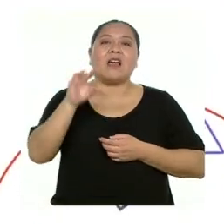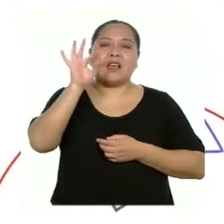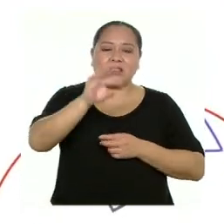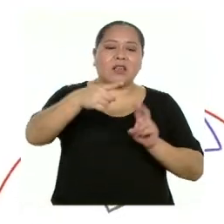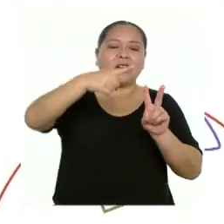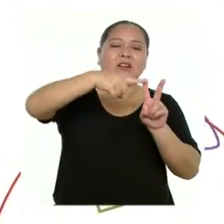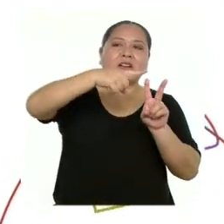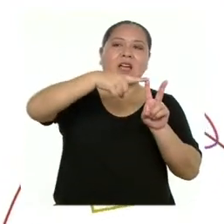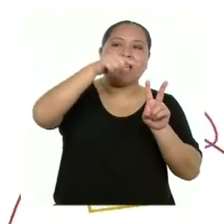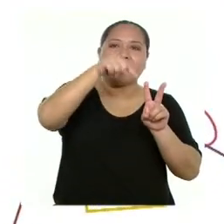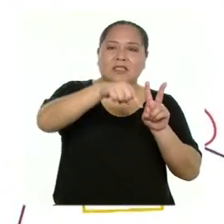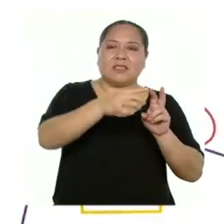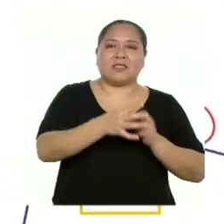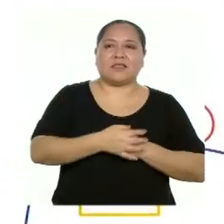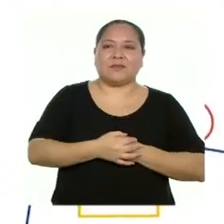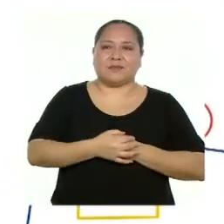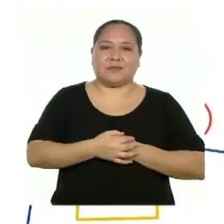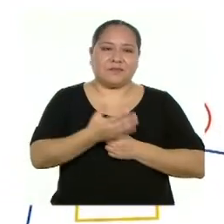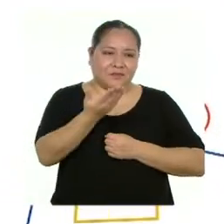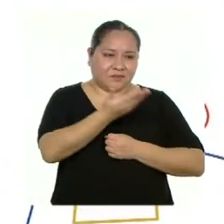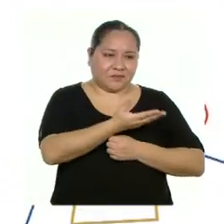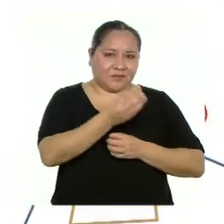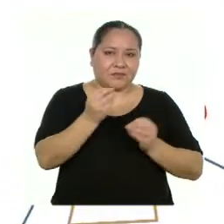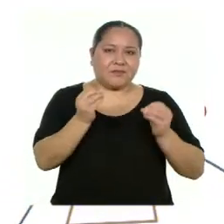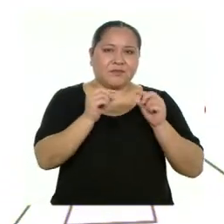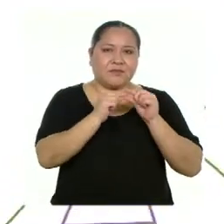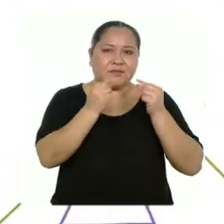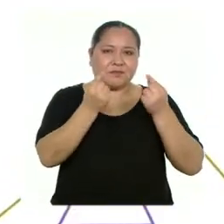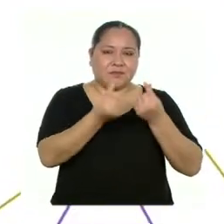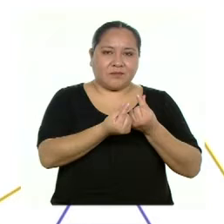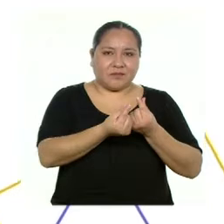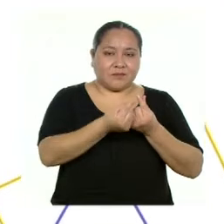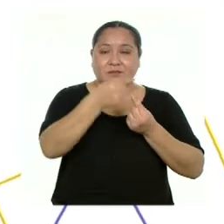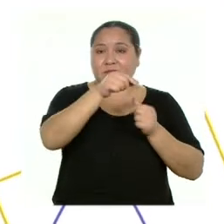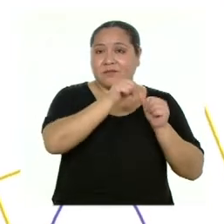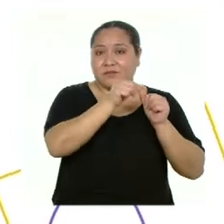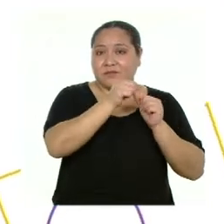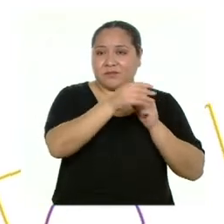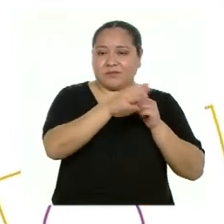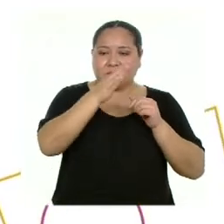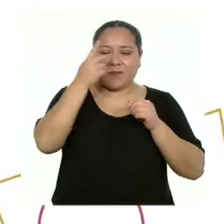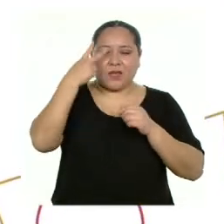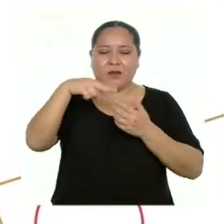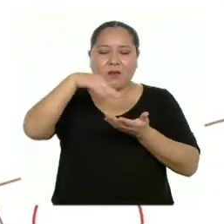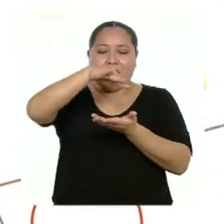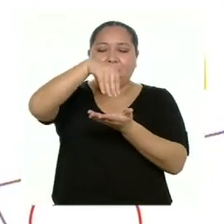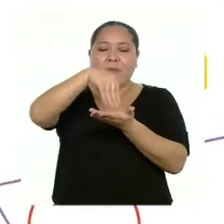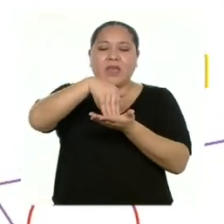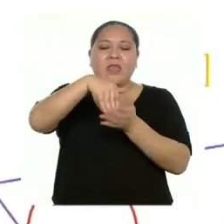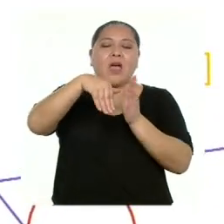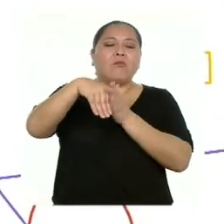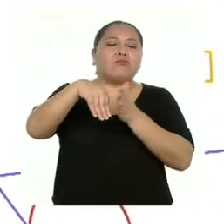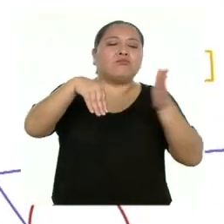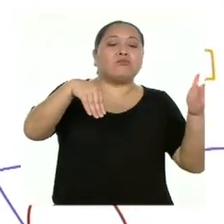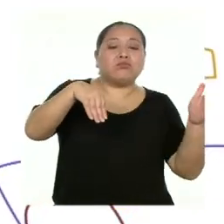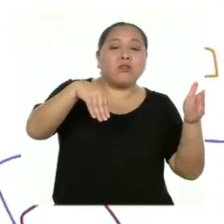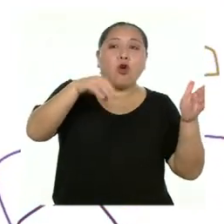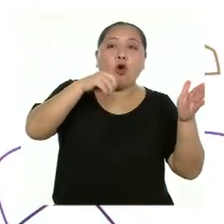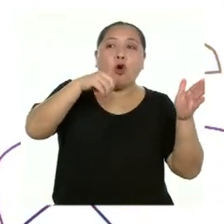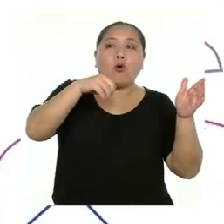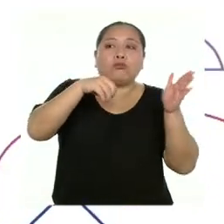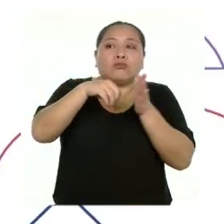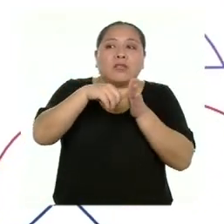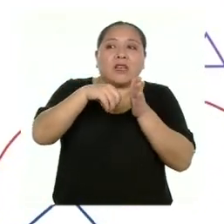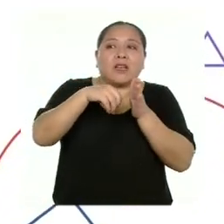datos con el que estamos trabajando? Para ver qué tan dispersos se encuentran con relación a la media. Como ya